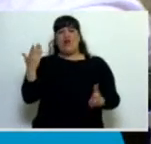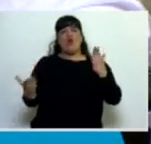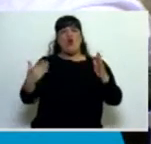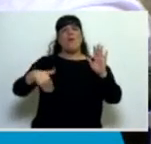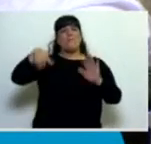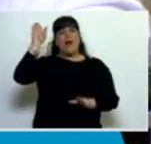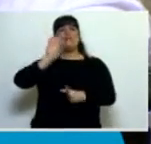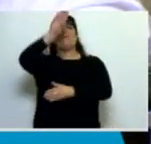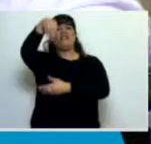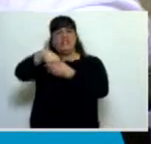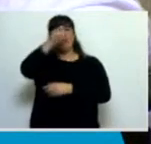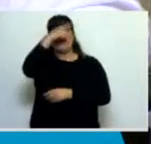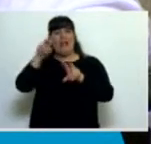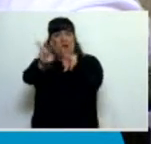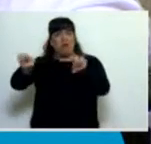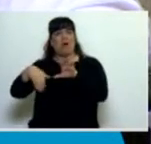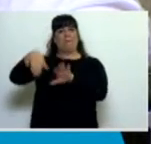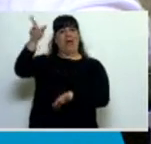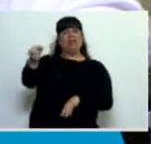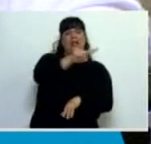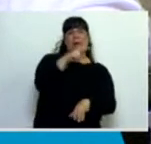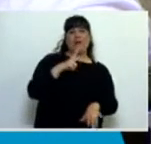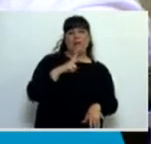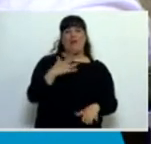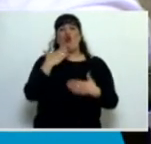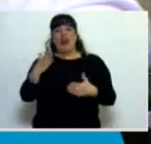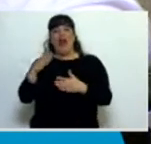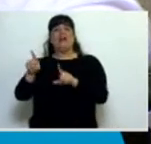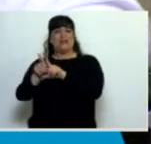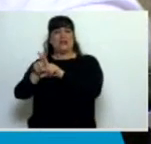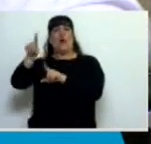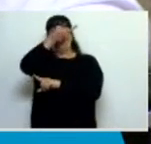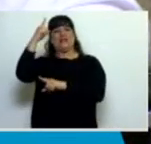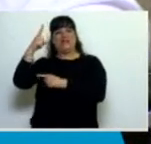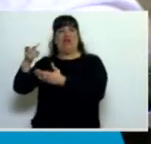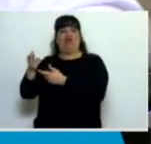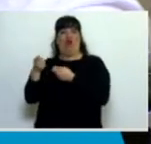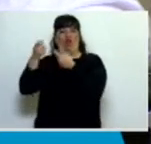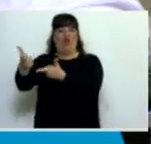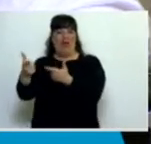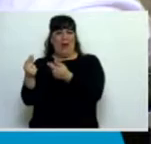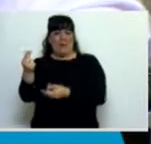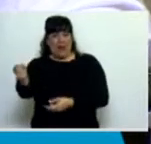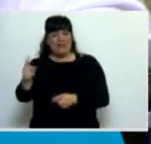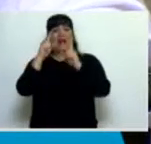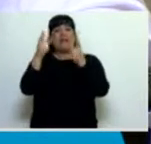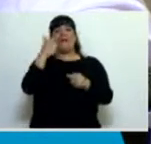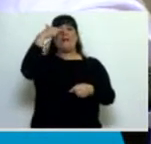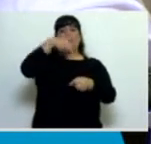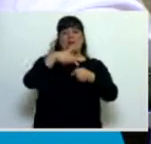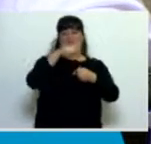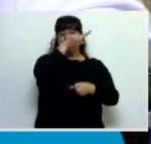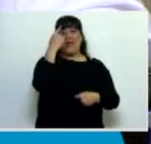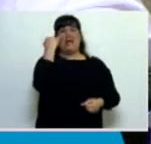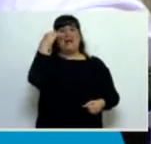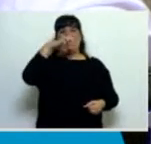donde hay participación del Estado Nacional a través del Fondo de Garantía de Sustentabilidad del ANSES, sumadas a la Petrolera Nacional